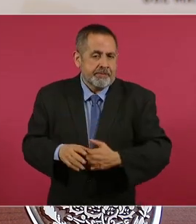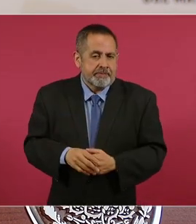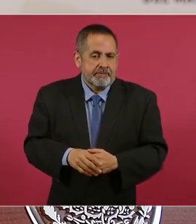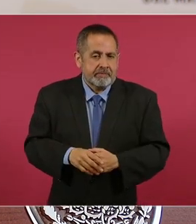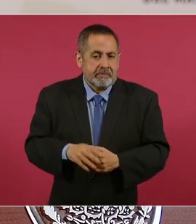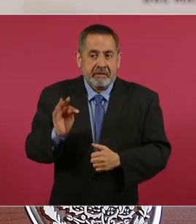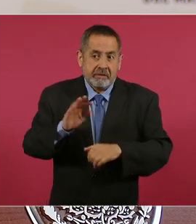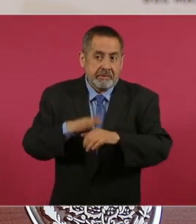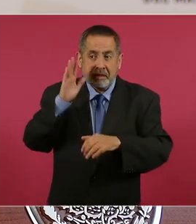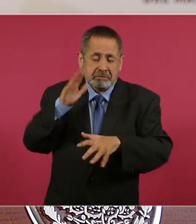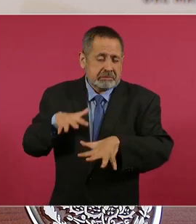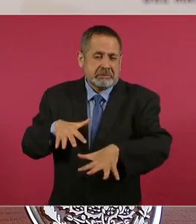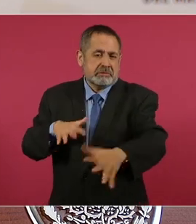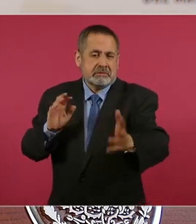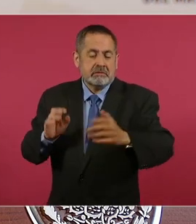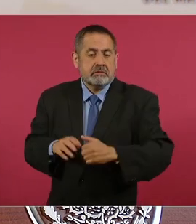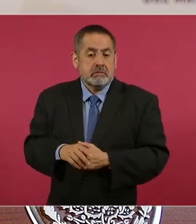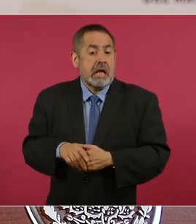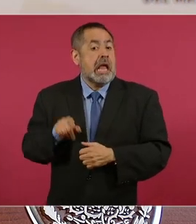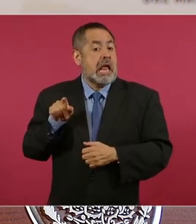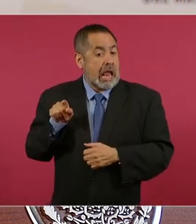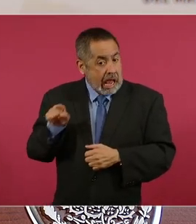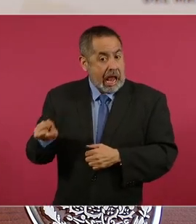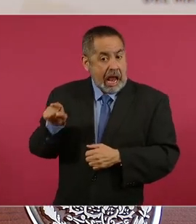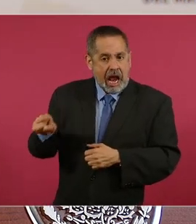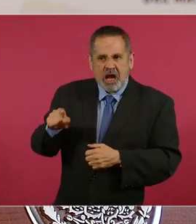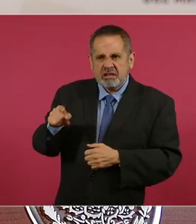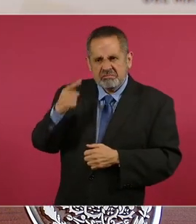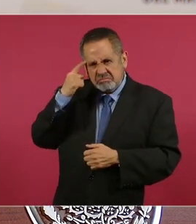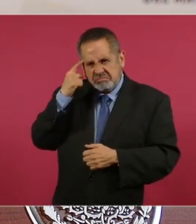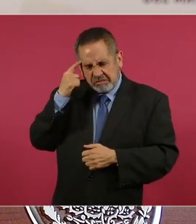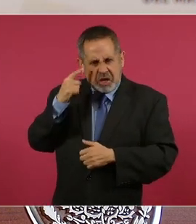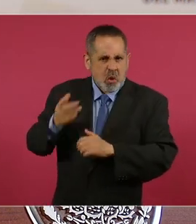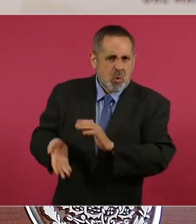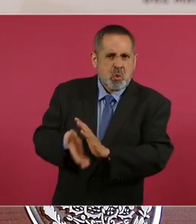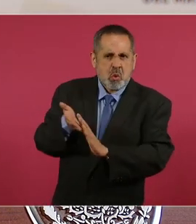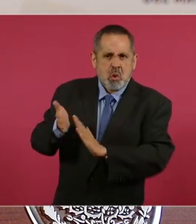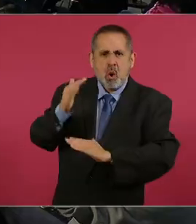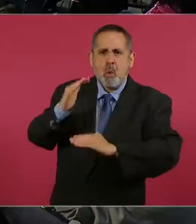quizá más, y él construyó el puente.